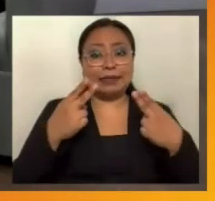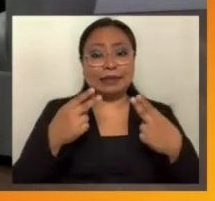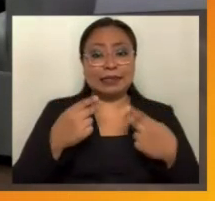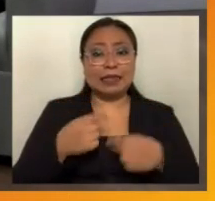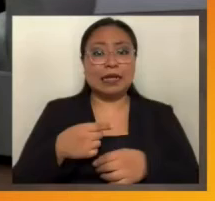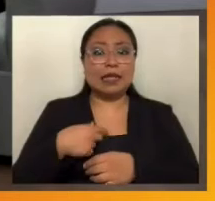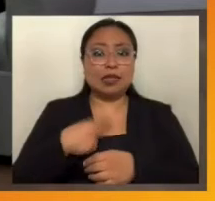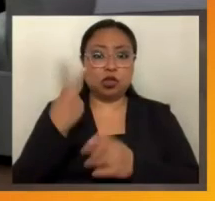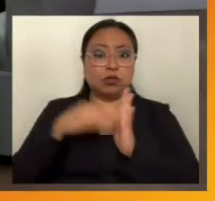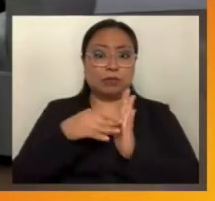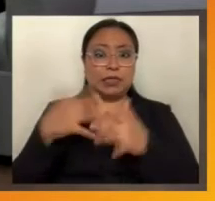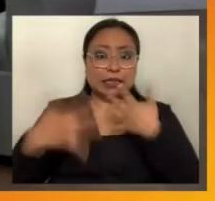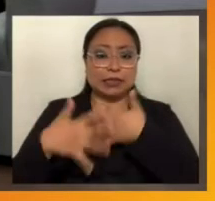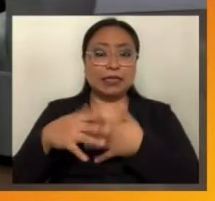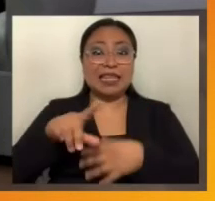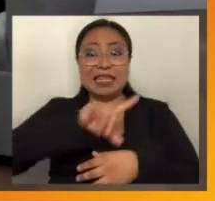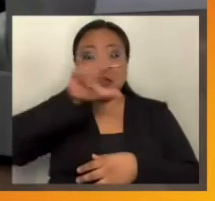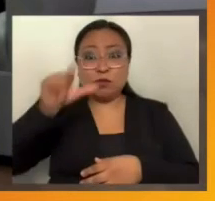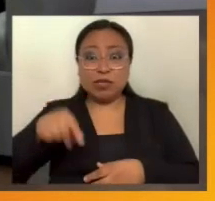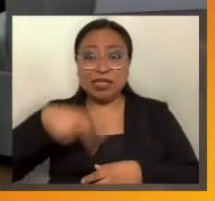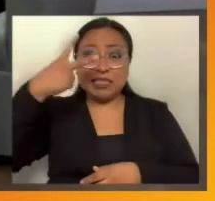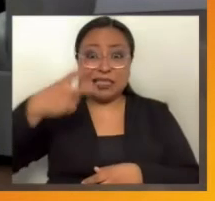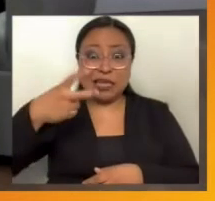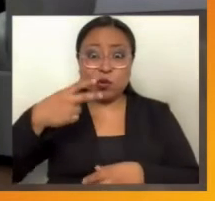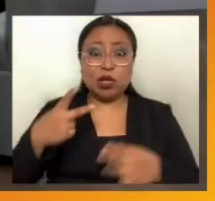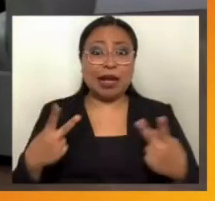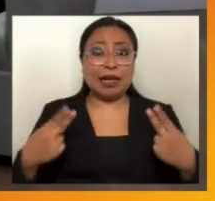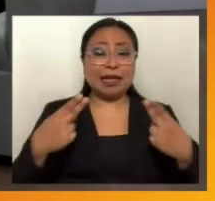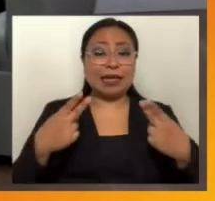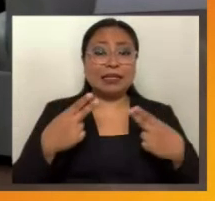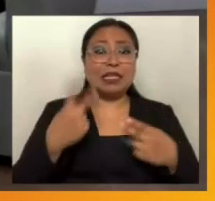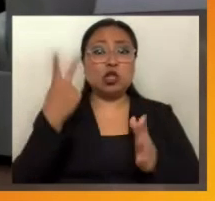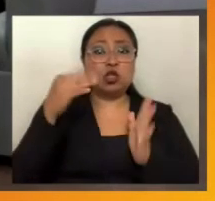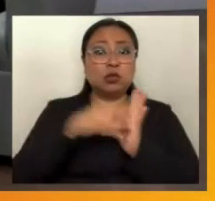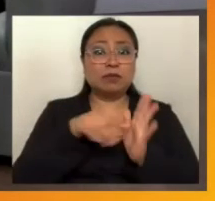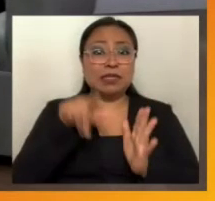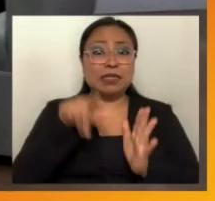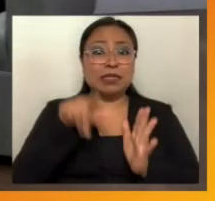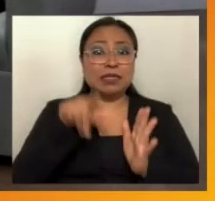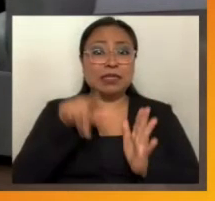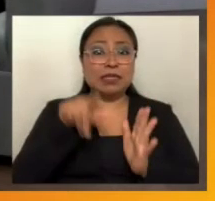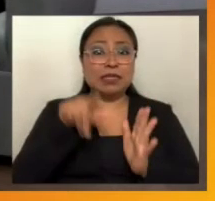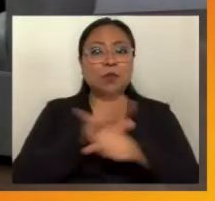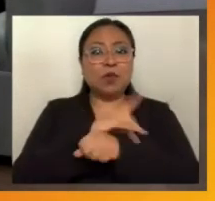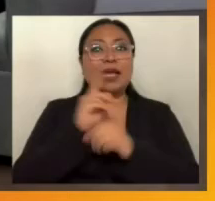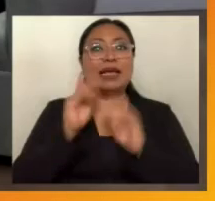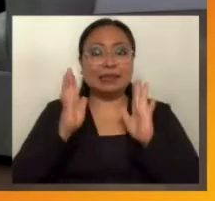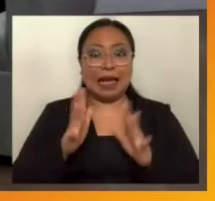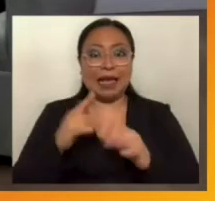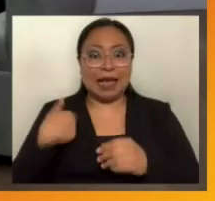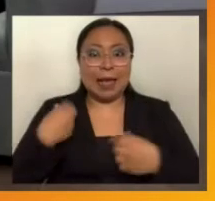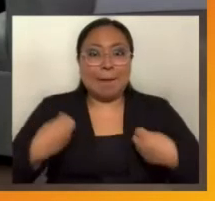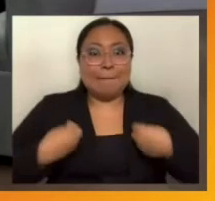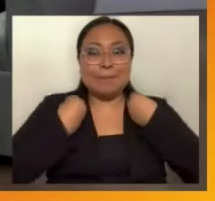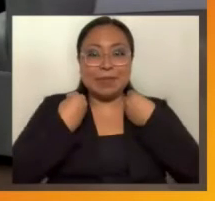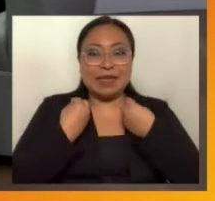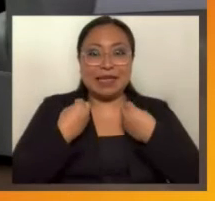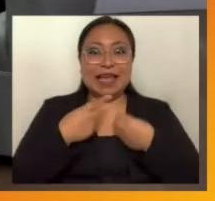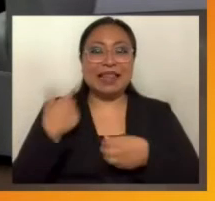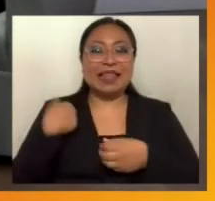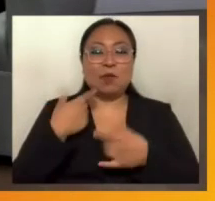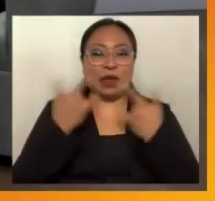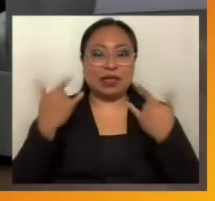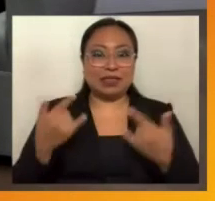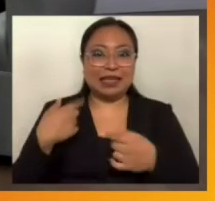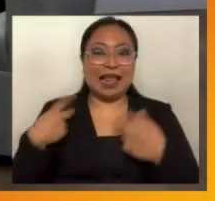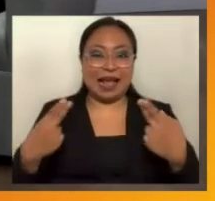2017 y yo creo que fue peor. A pesar de que ya lo habíamos vivido, yo creo que fue peor porque fue una sorpresa. Nunca nos esperamos que después de